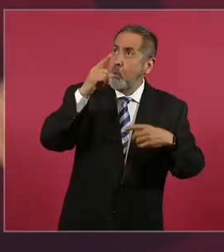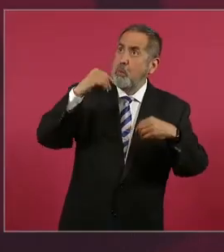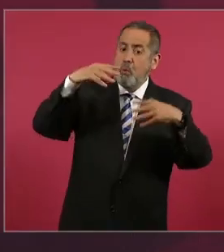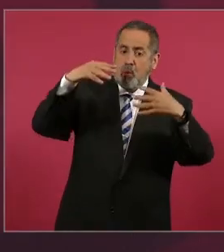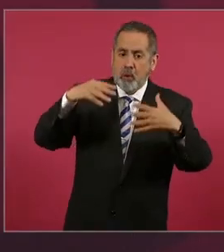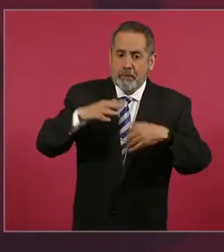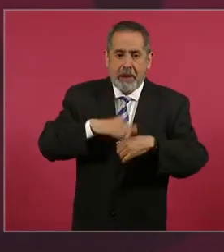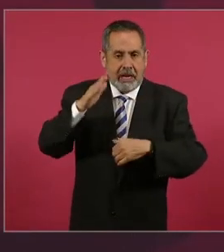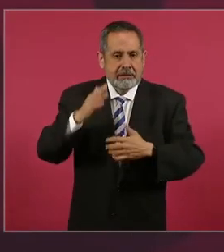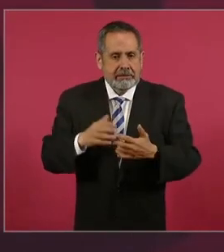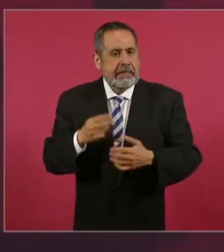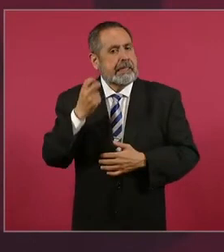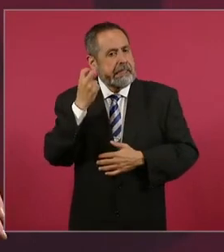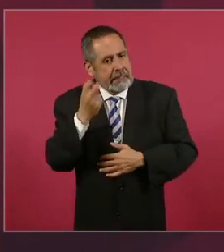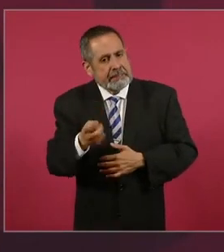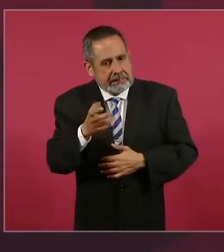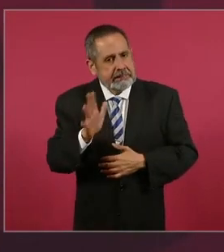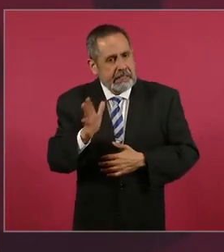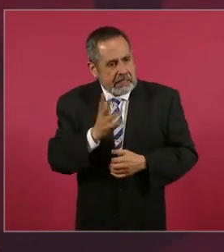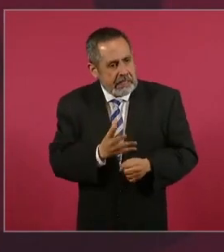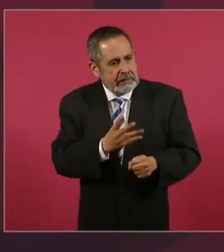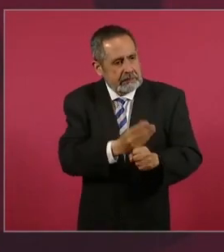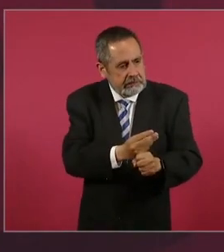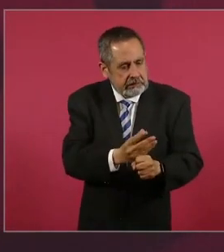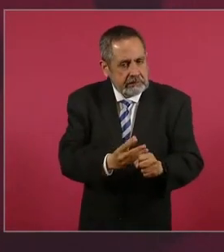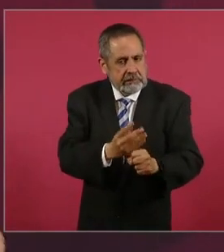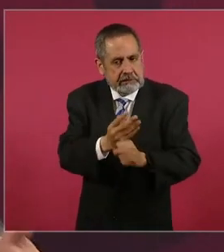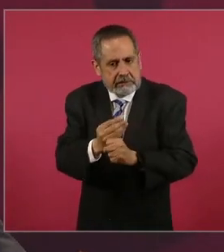Y eso es lo que estamos haciendo,